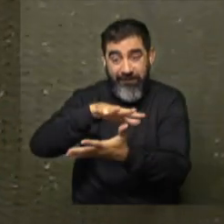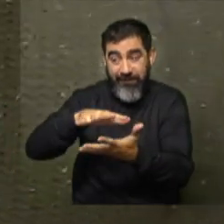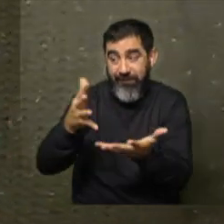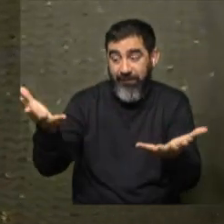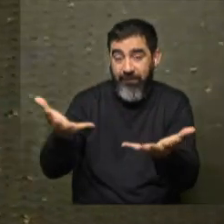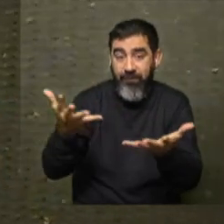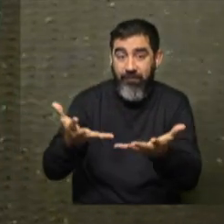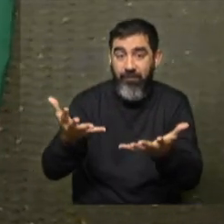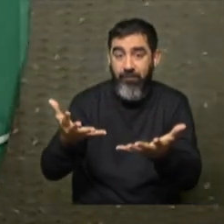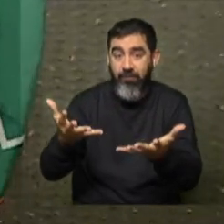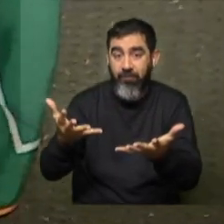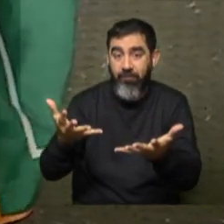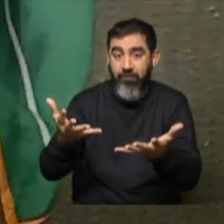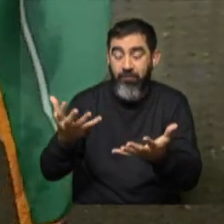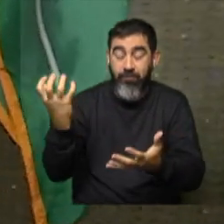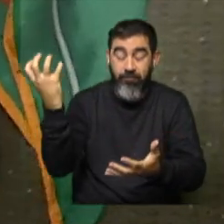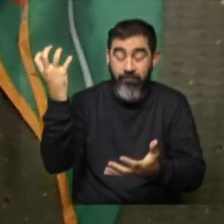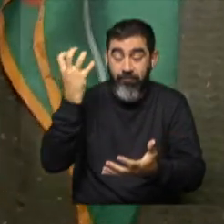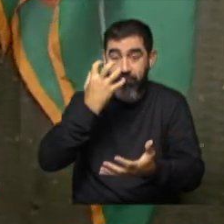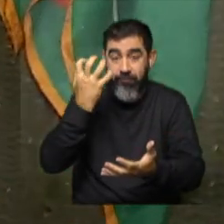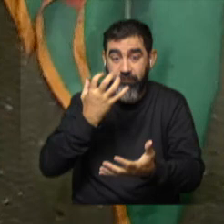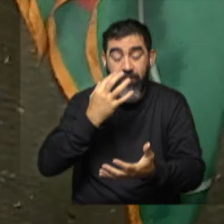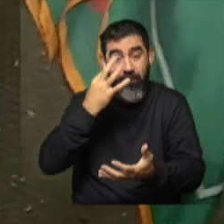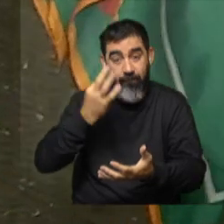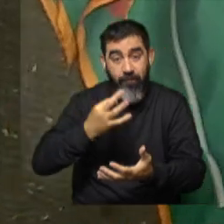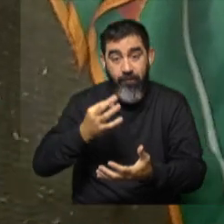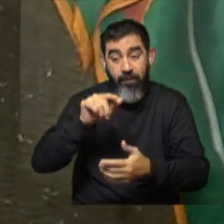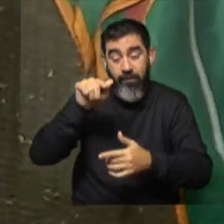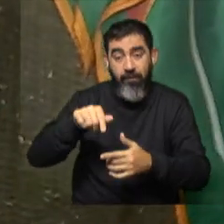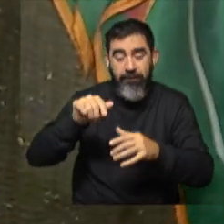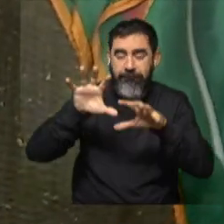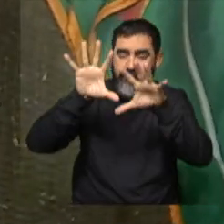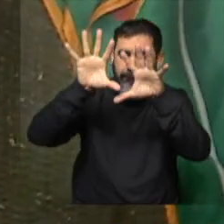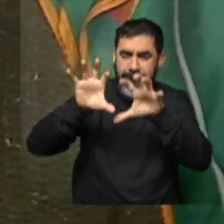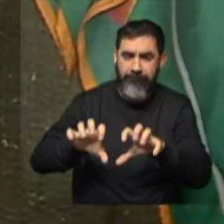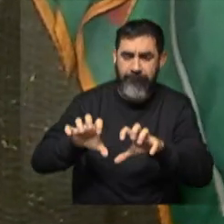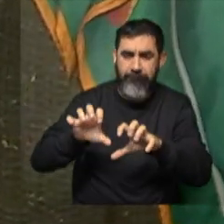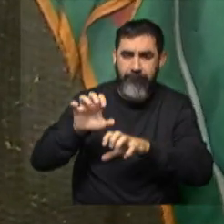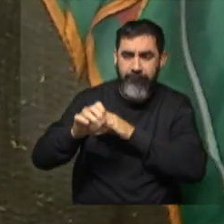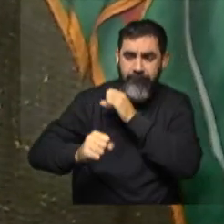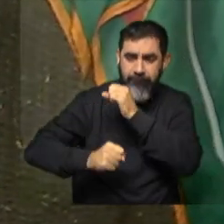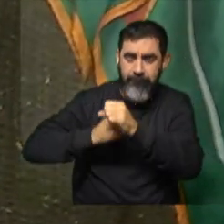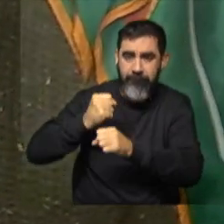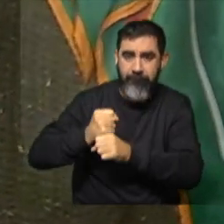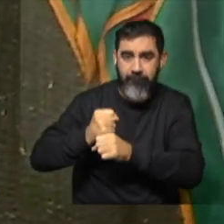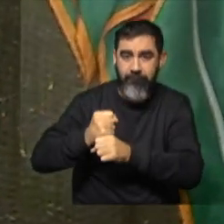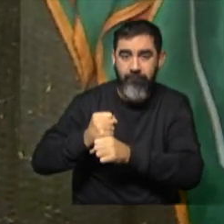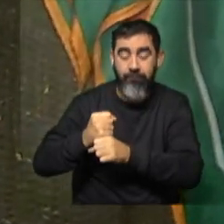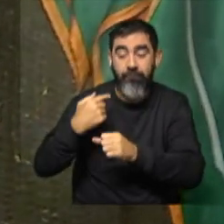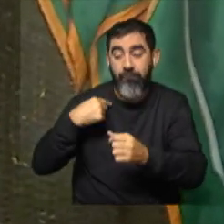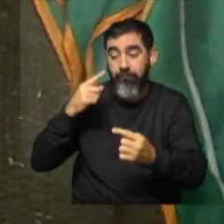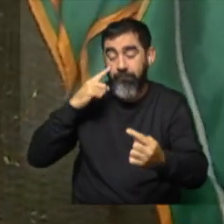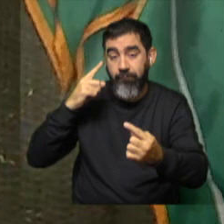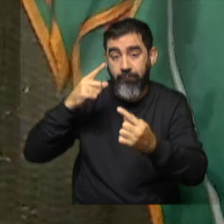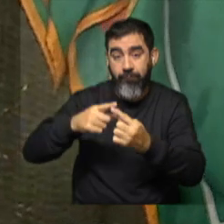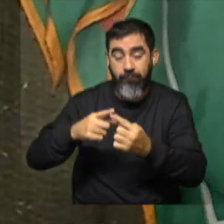ahora son muy, pero muy deficientes. En realidad, esto se ha ido deteriorando y nuestro fin o nuestra